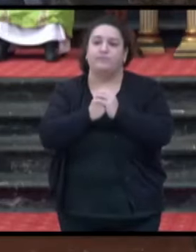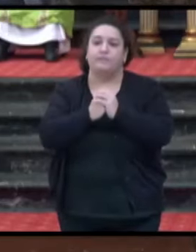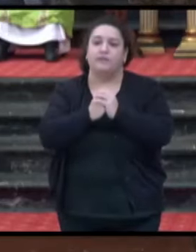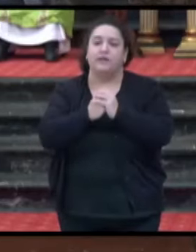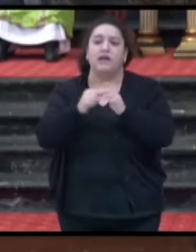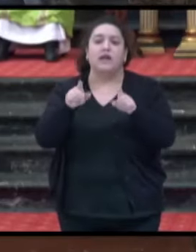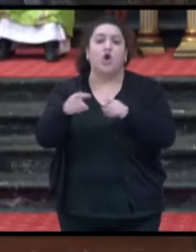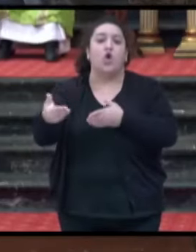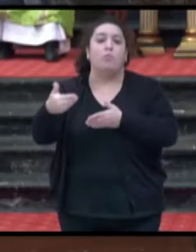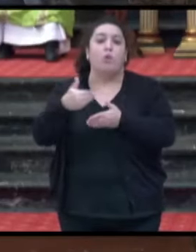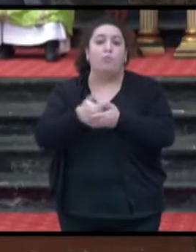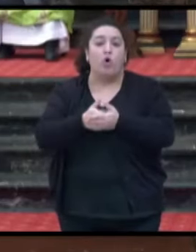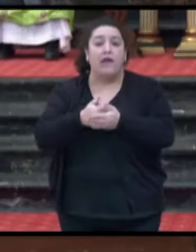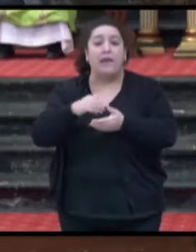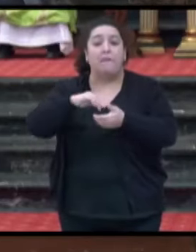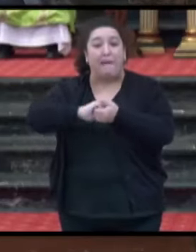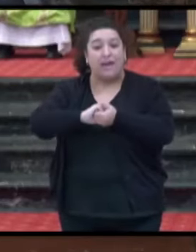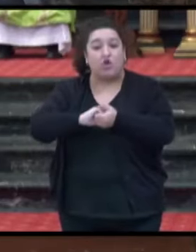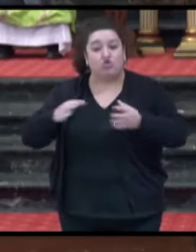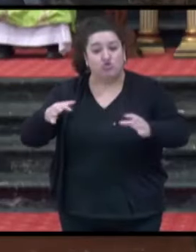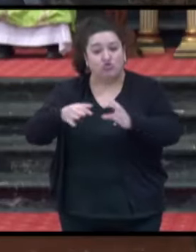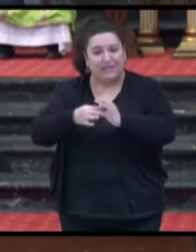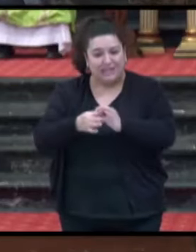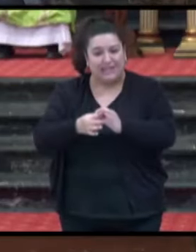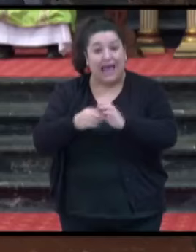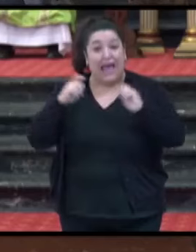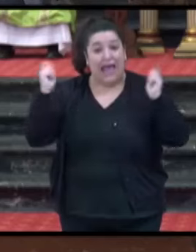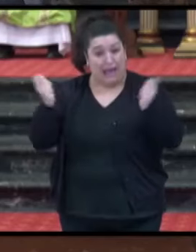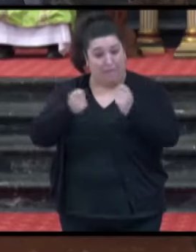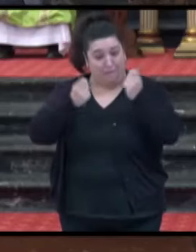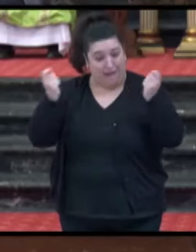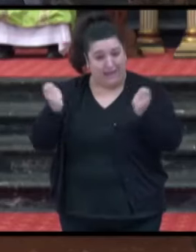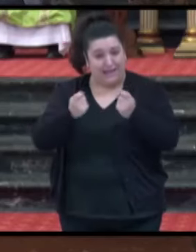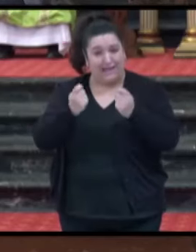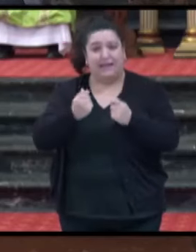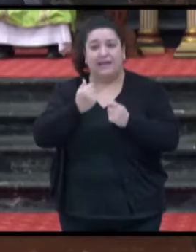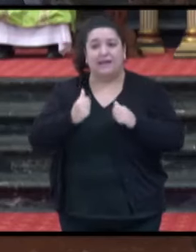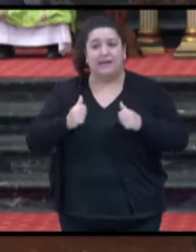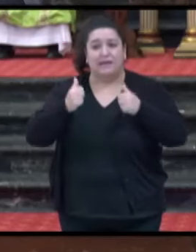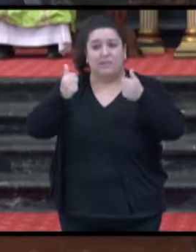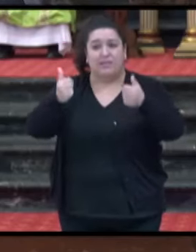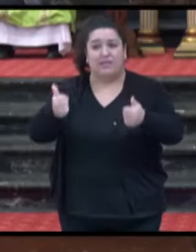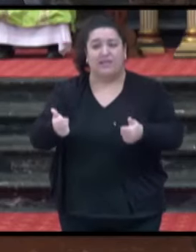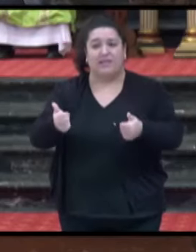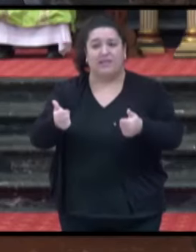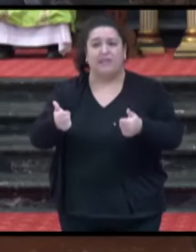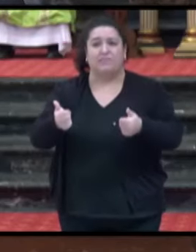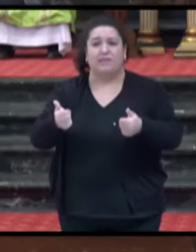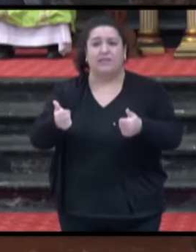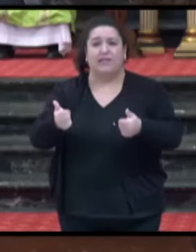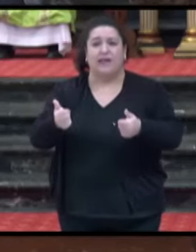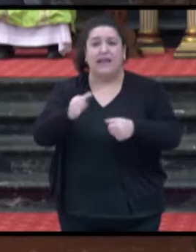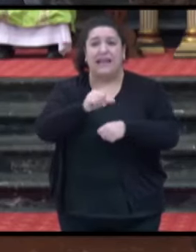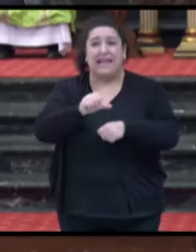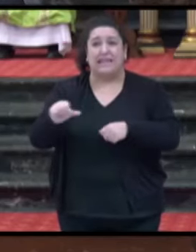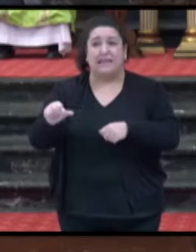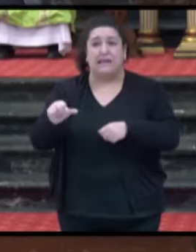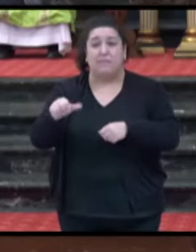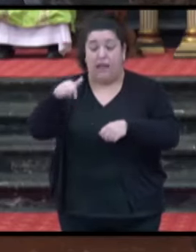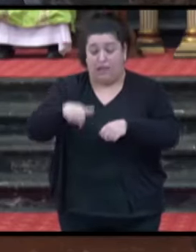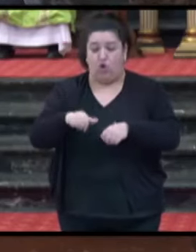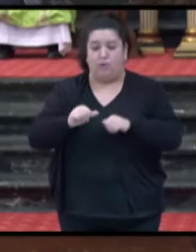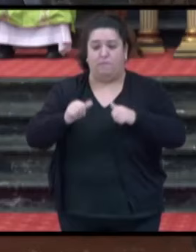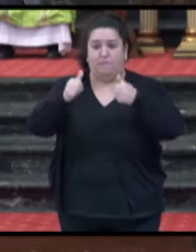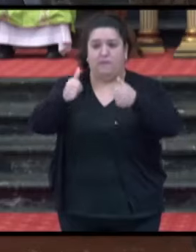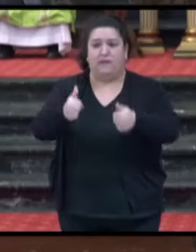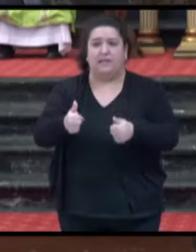unidas continuamente en esta campaña que comienzan especialmente la semana de hoy